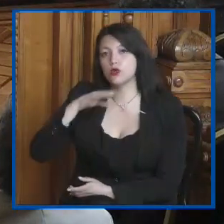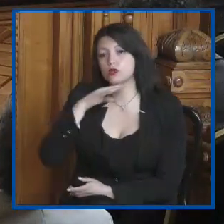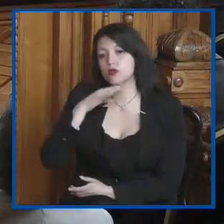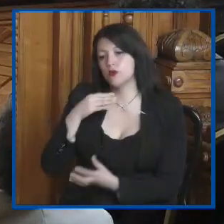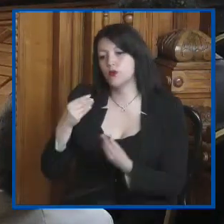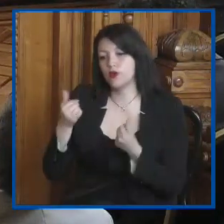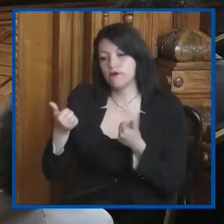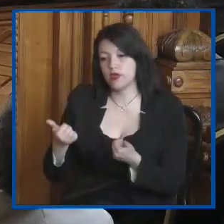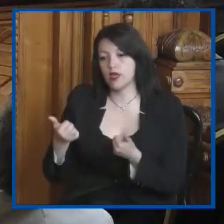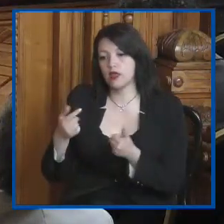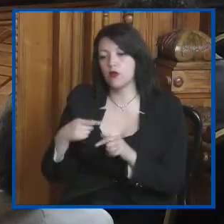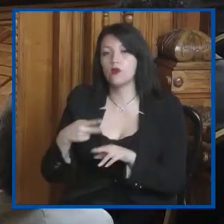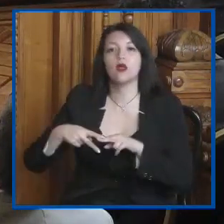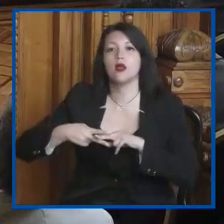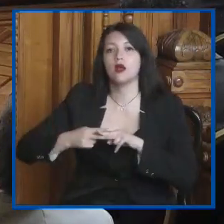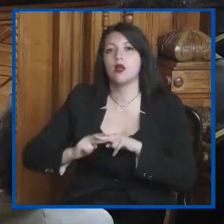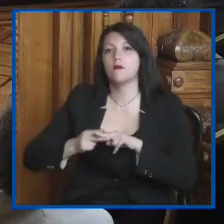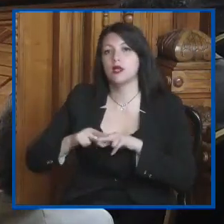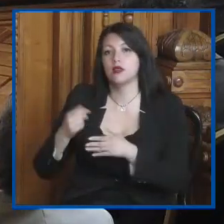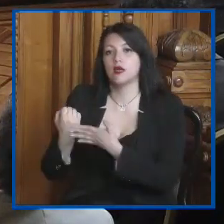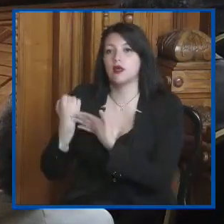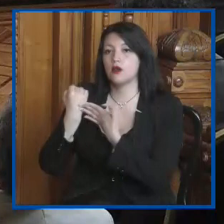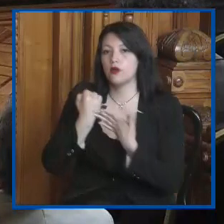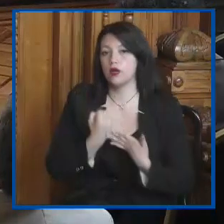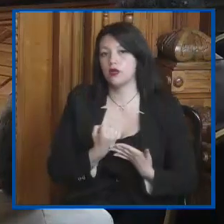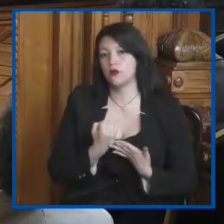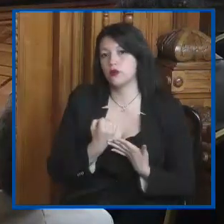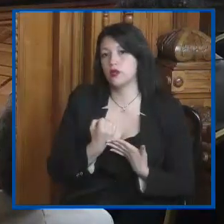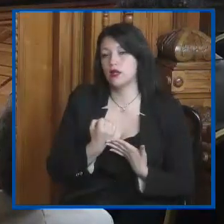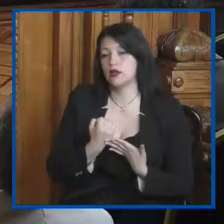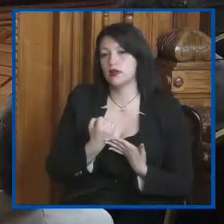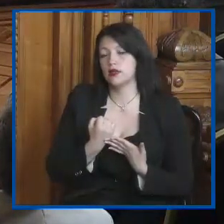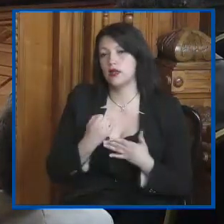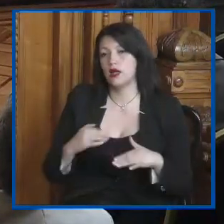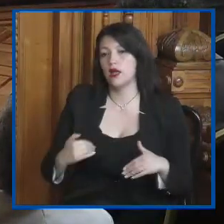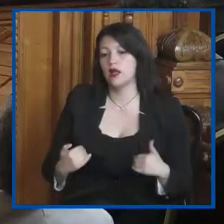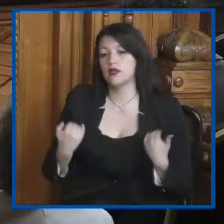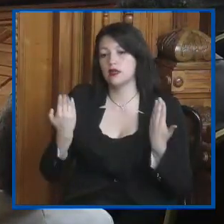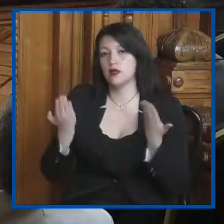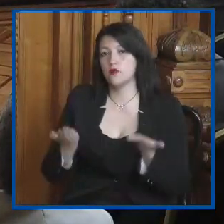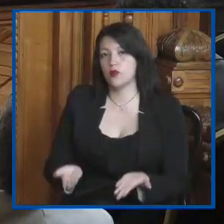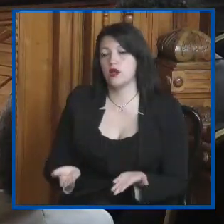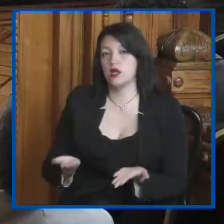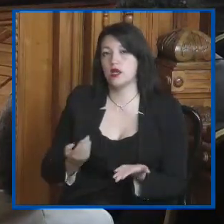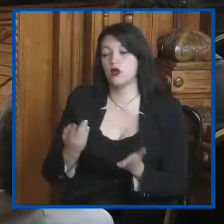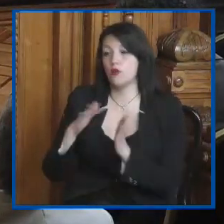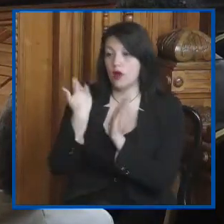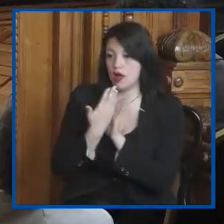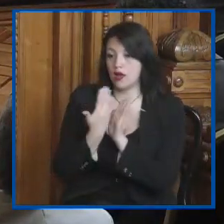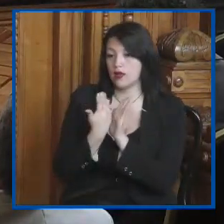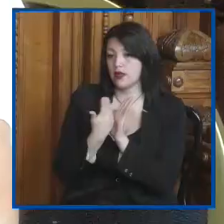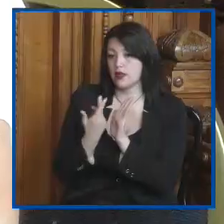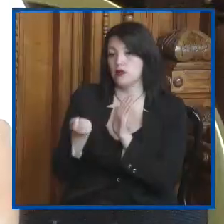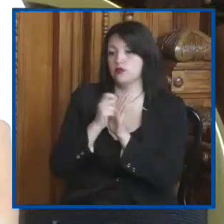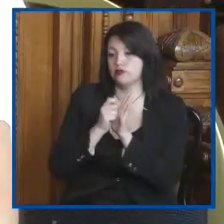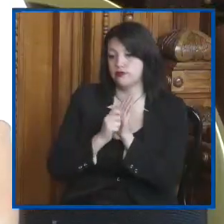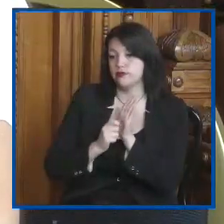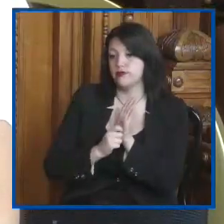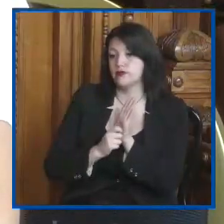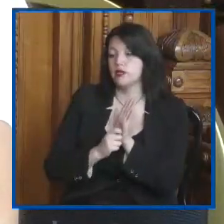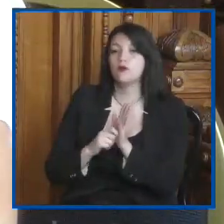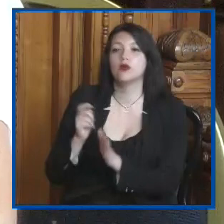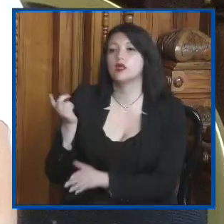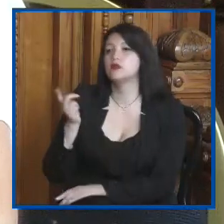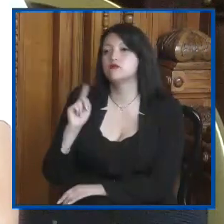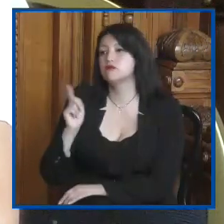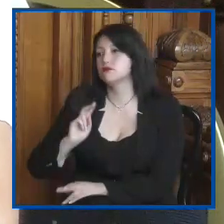bien. Es una herramienta que nos ayuda a disponer con mayor agilidad de la agenda, como les mostraba, porque si no, solo